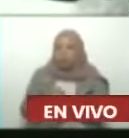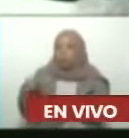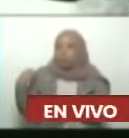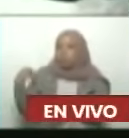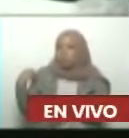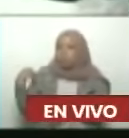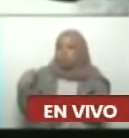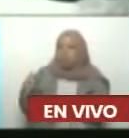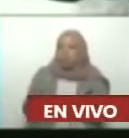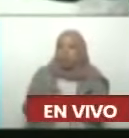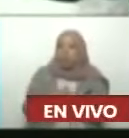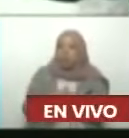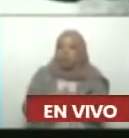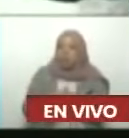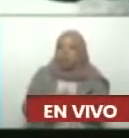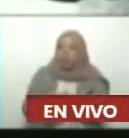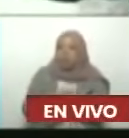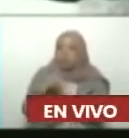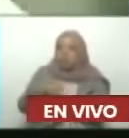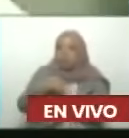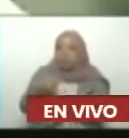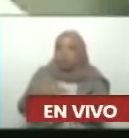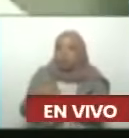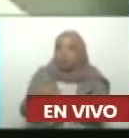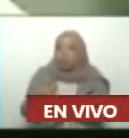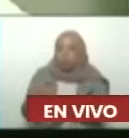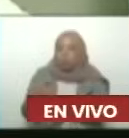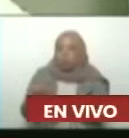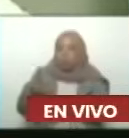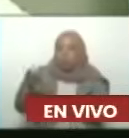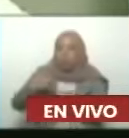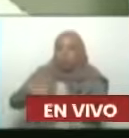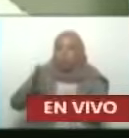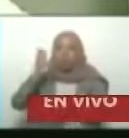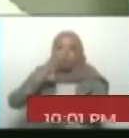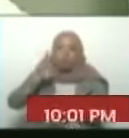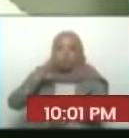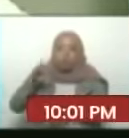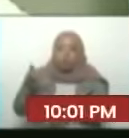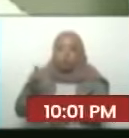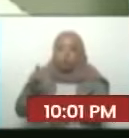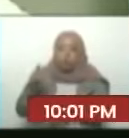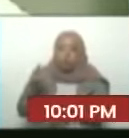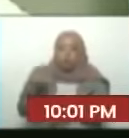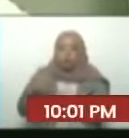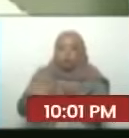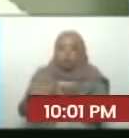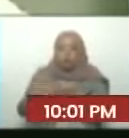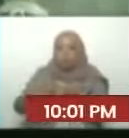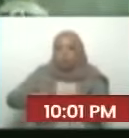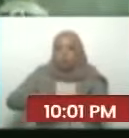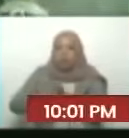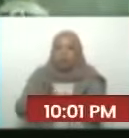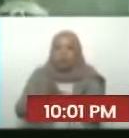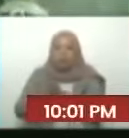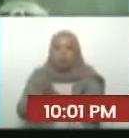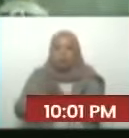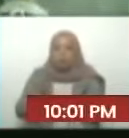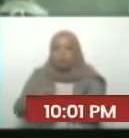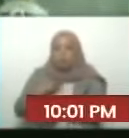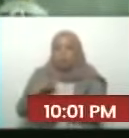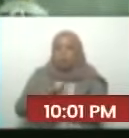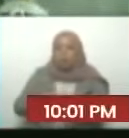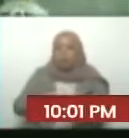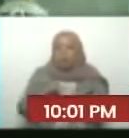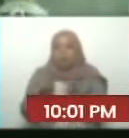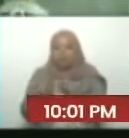mucho antes, a nosotros siempre nos decían los recogedores de basura. Nunca nos llamaban empresarios, o que podíamos